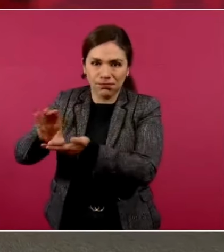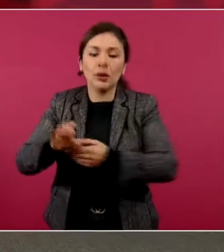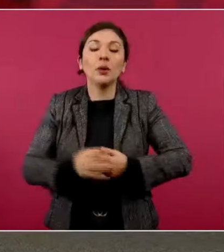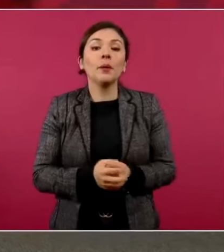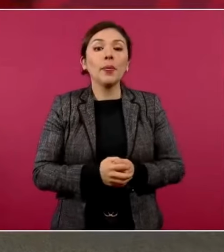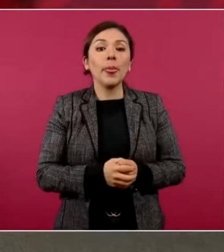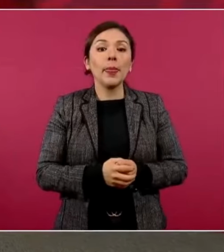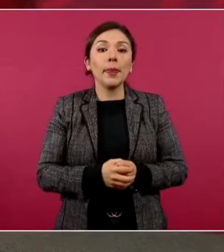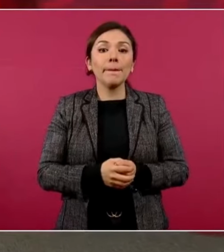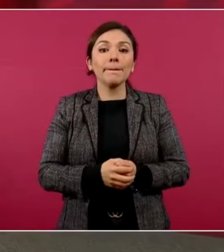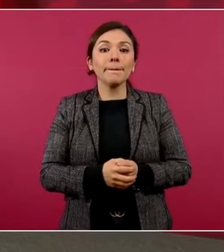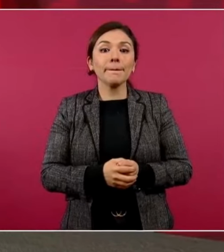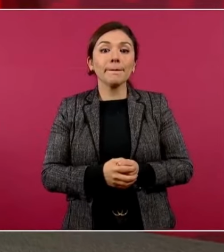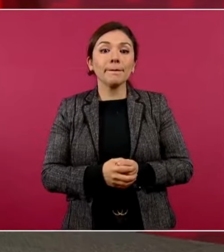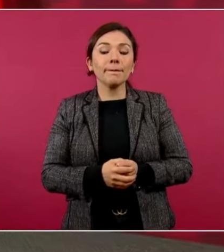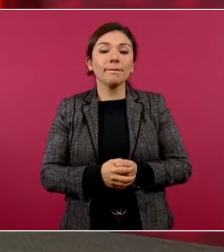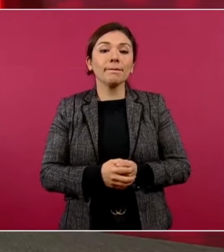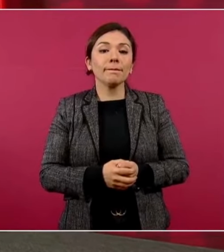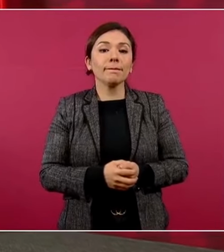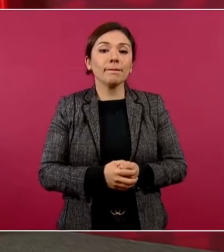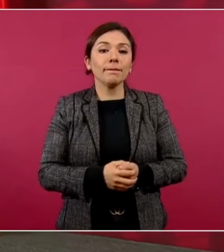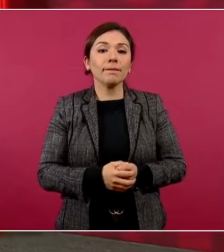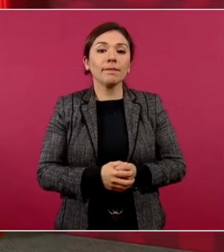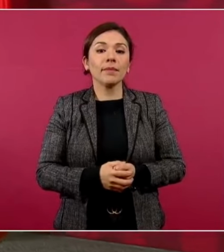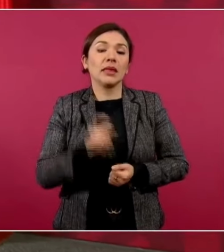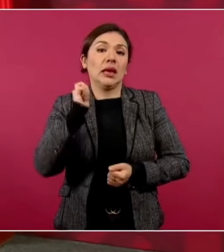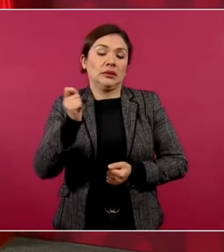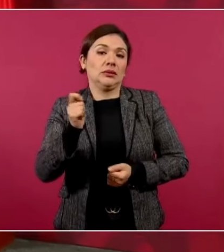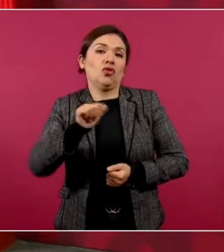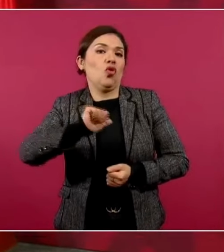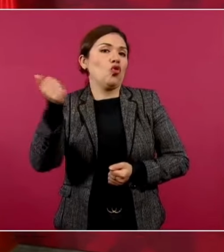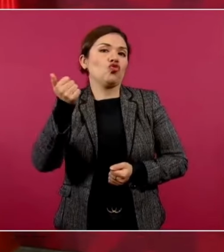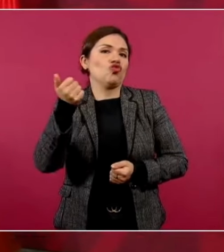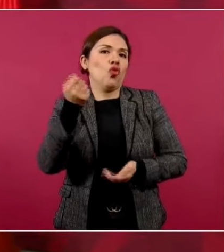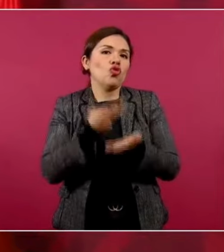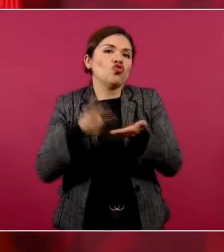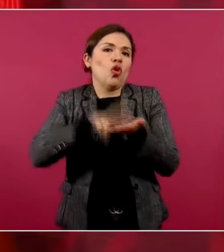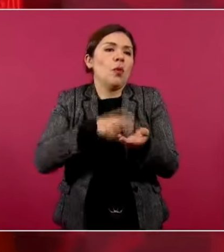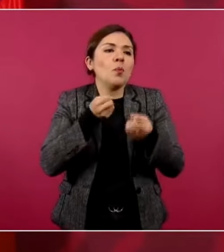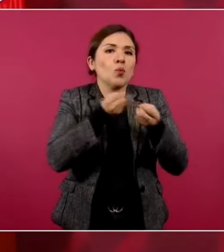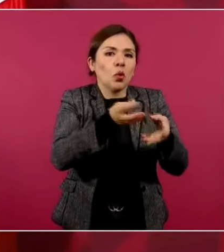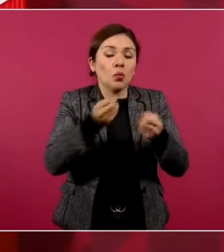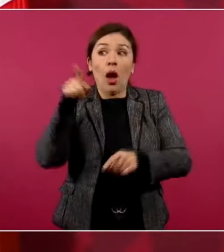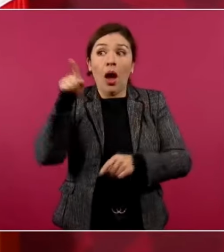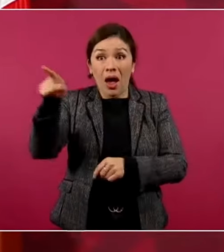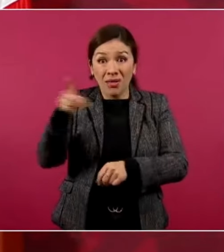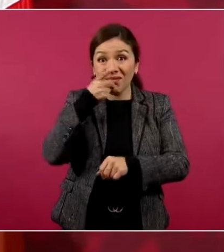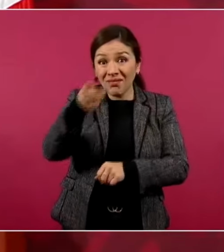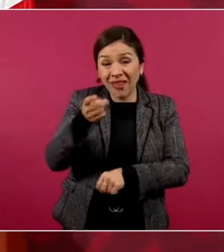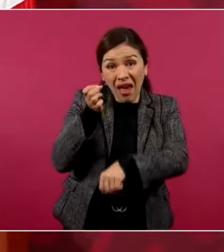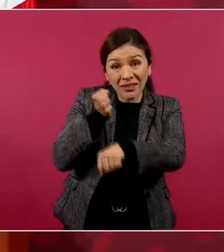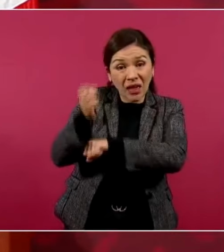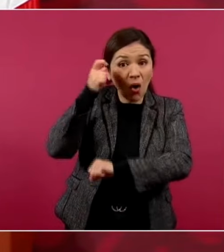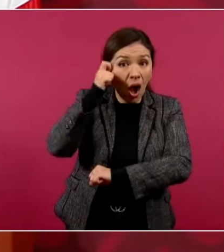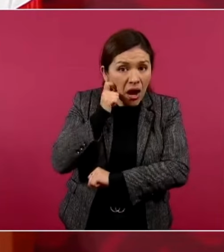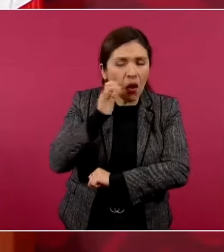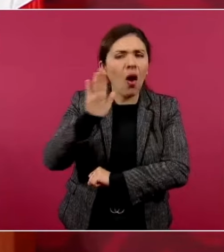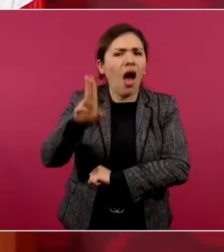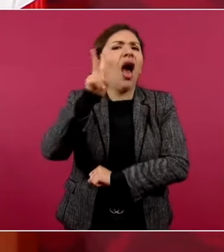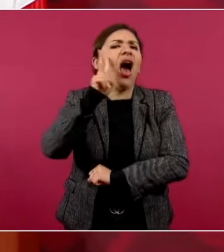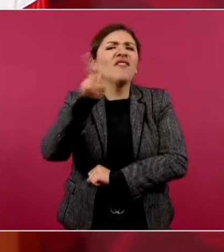diría adicionales. Y en el caso de Guerrero vamos a revisar de